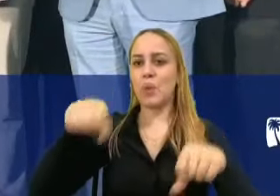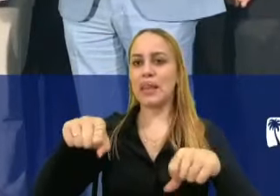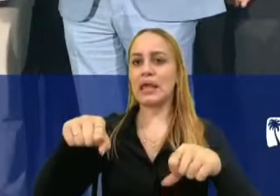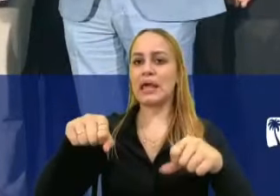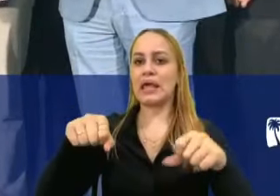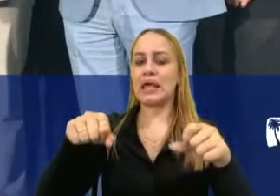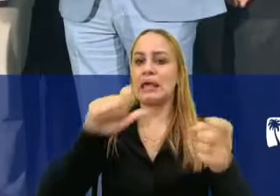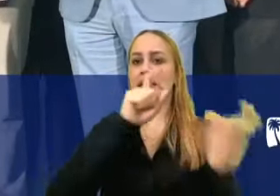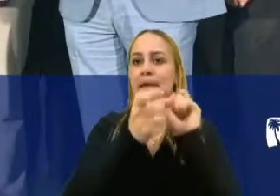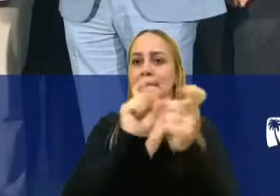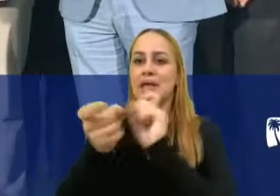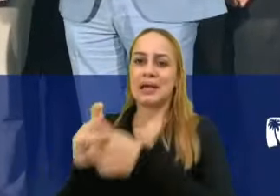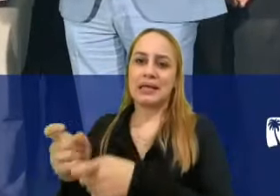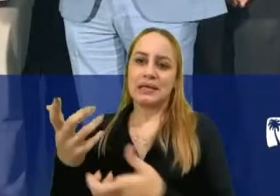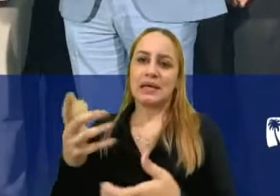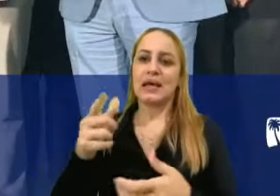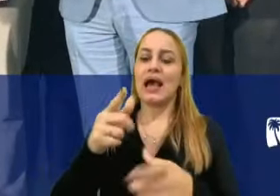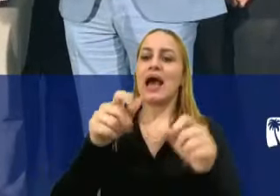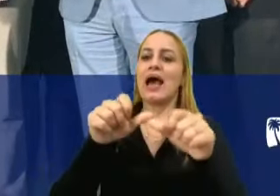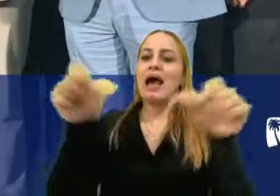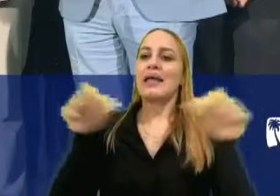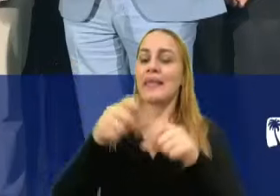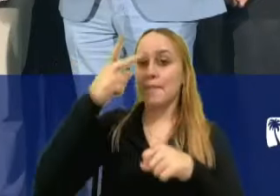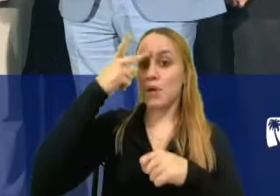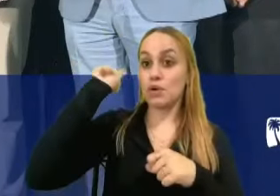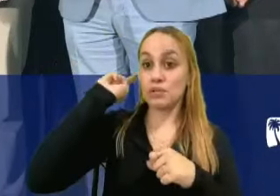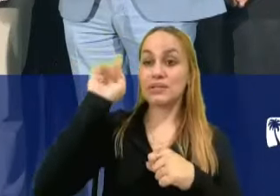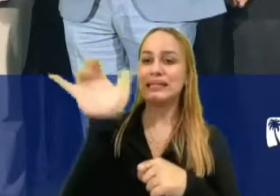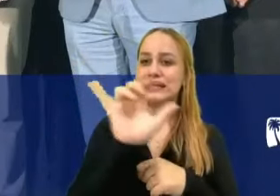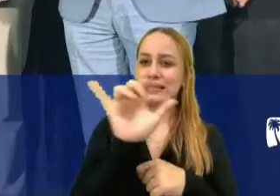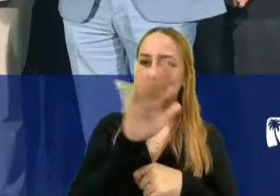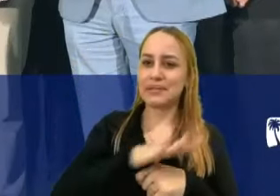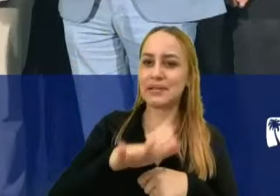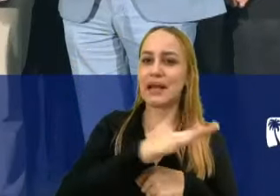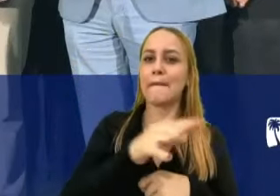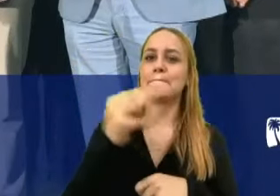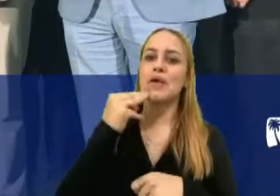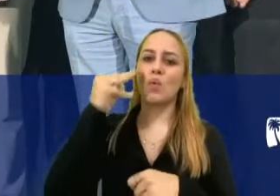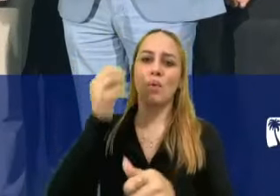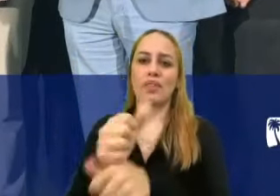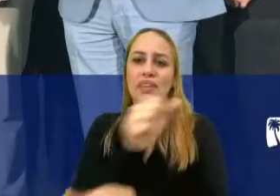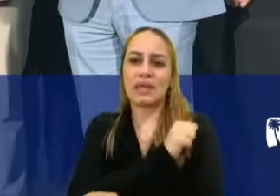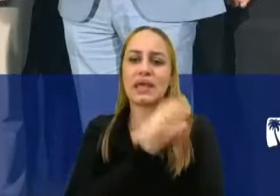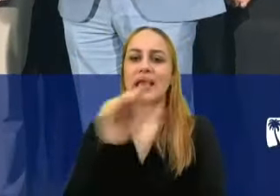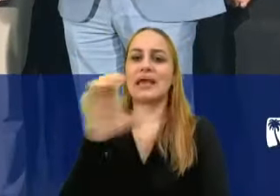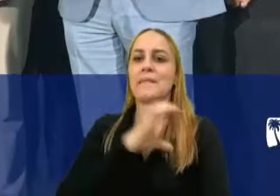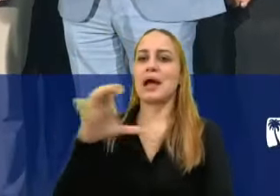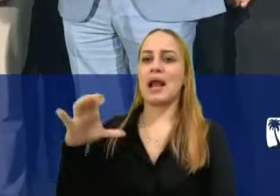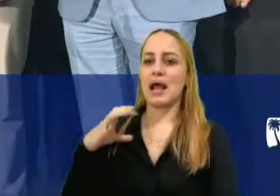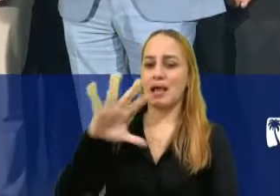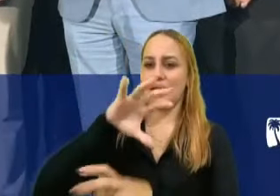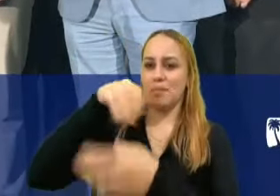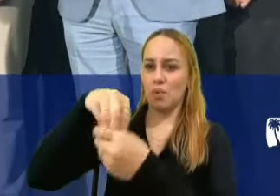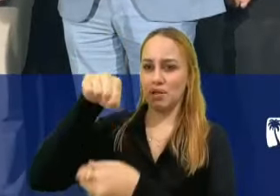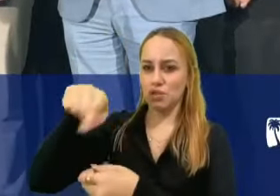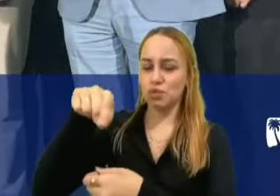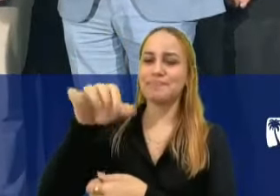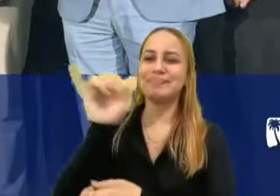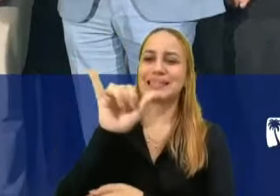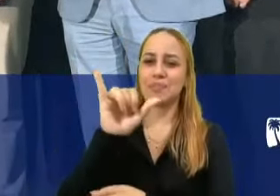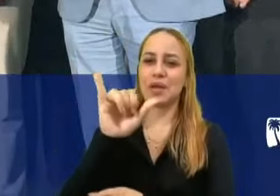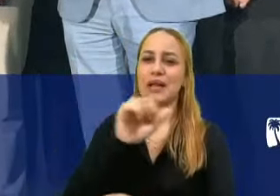eh son los tres escaños que nosotros entendemos van a prevalecer dentro de la reunión También estuvo participando a la gran conocida